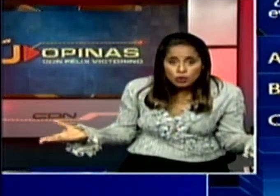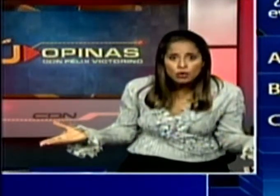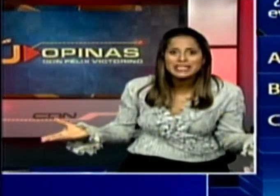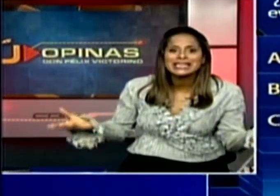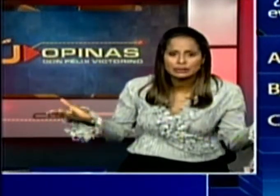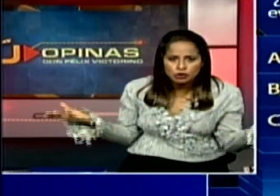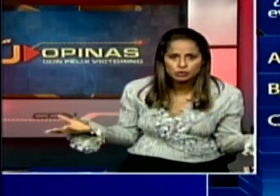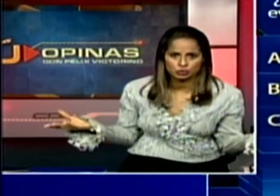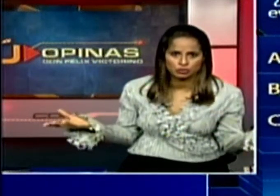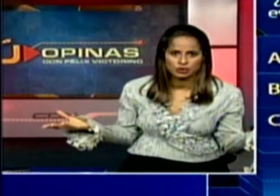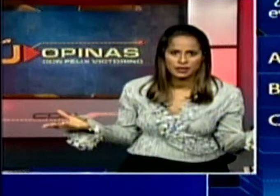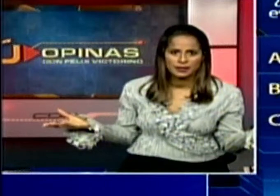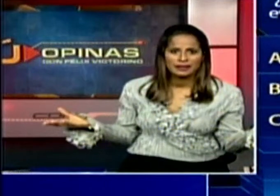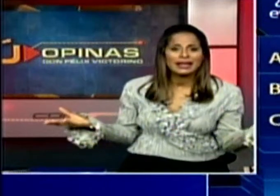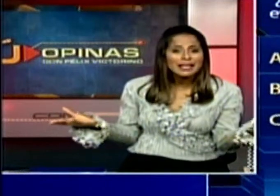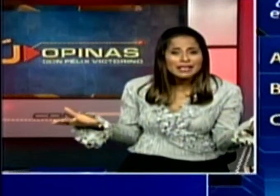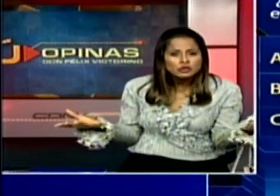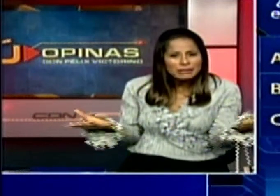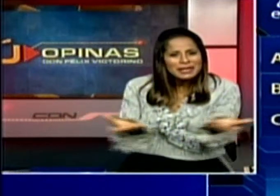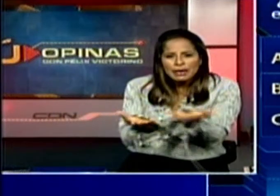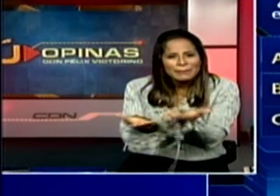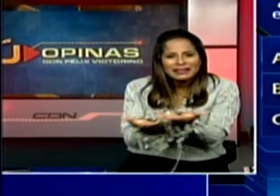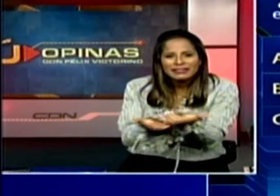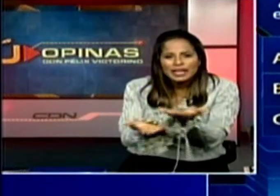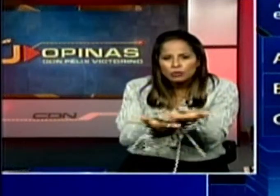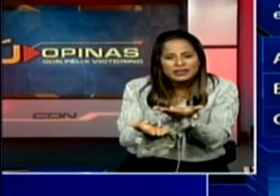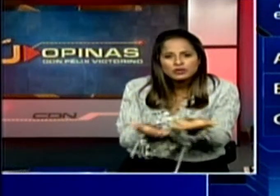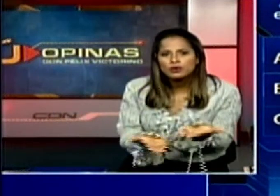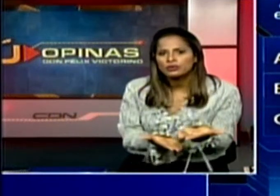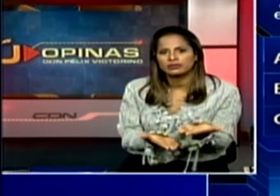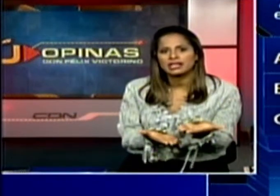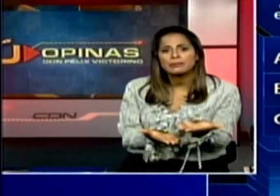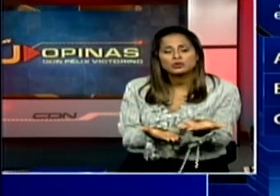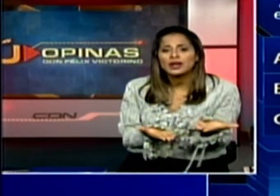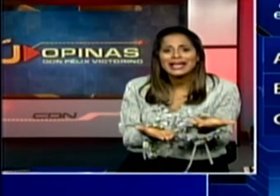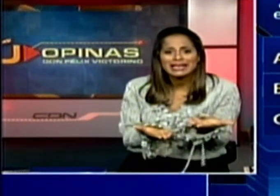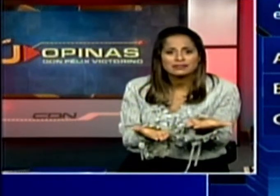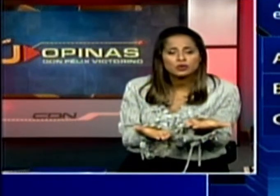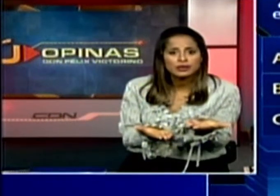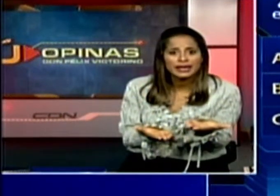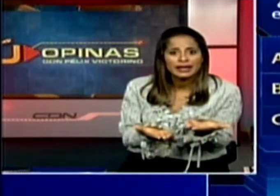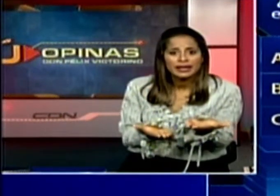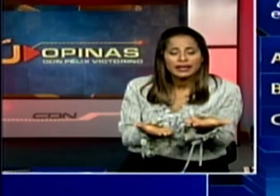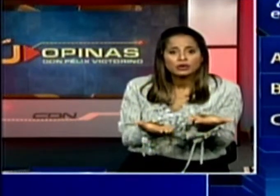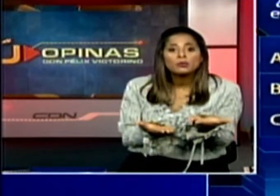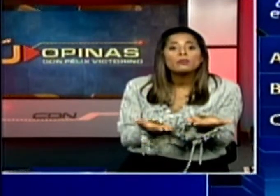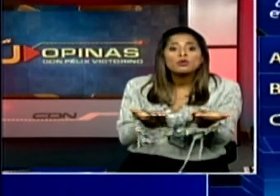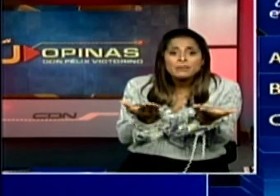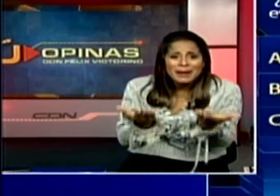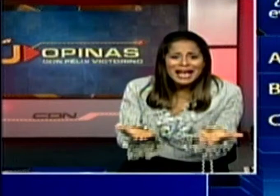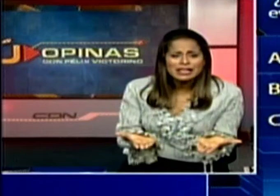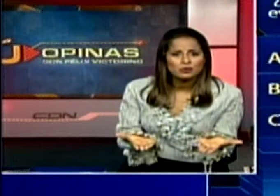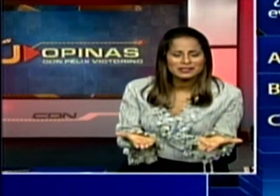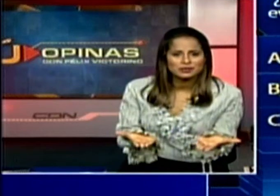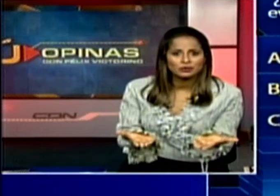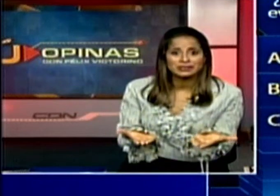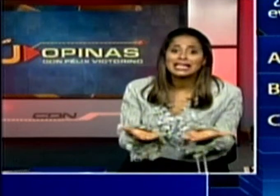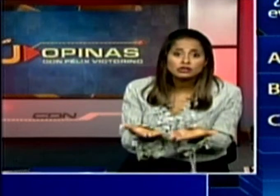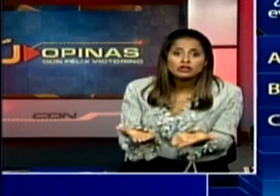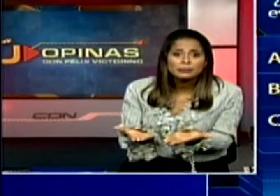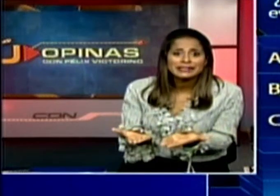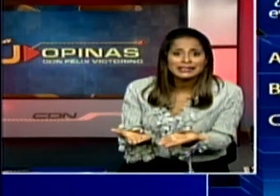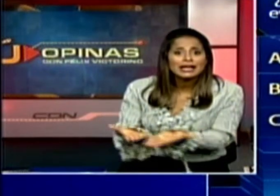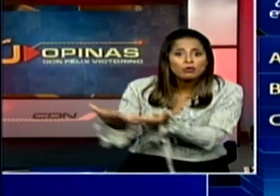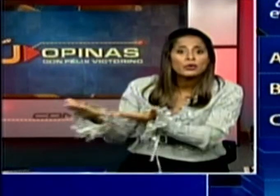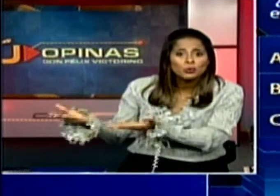a todo y a todos. Eso también es parte de la educación. Tenemos una generación que tuvo muy mala educación,